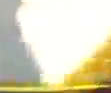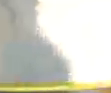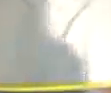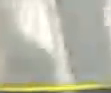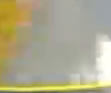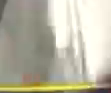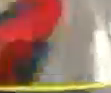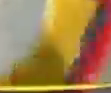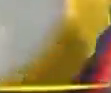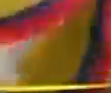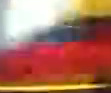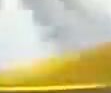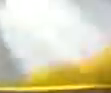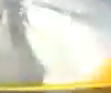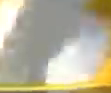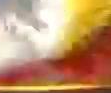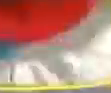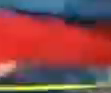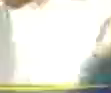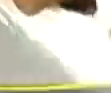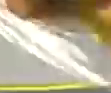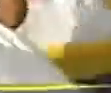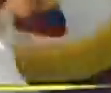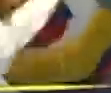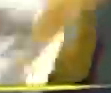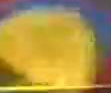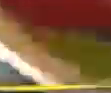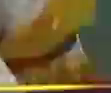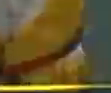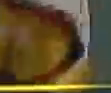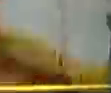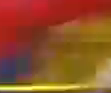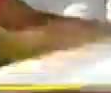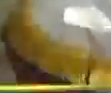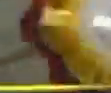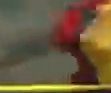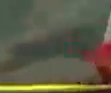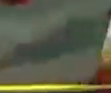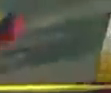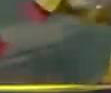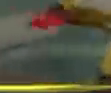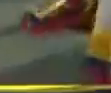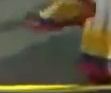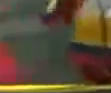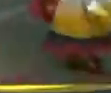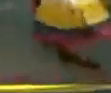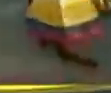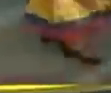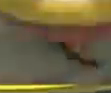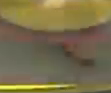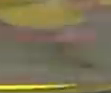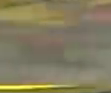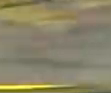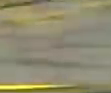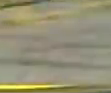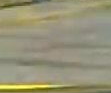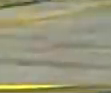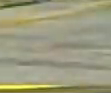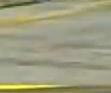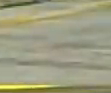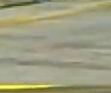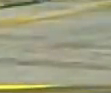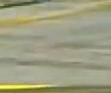nunca antes, la inclusión social, también lo que ha sido este derecho social humano a